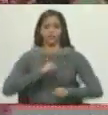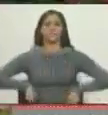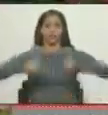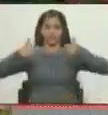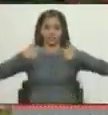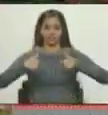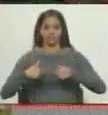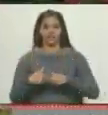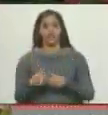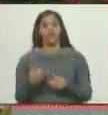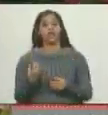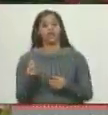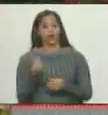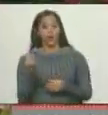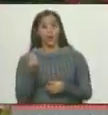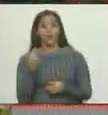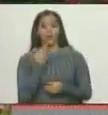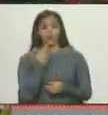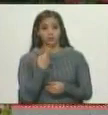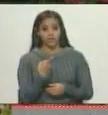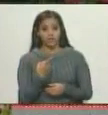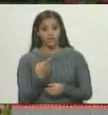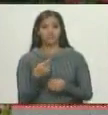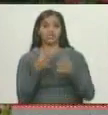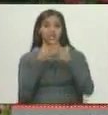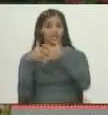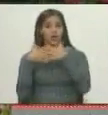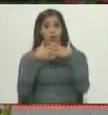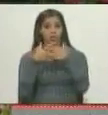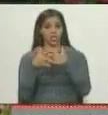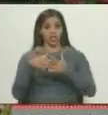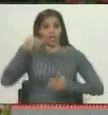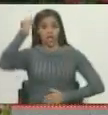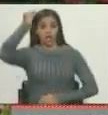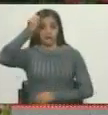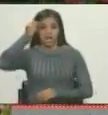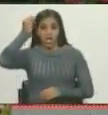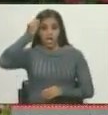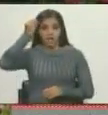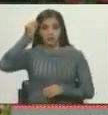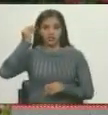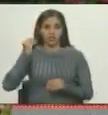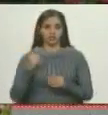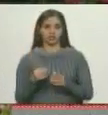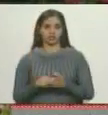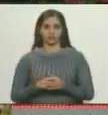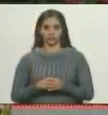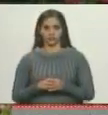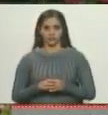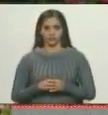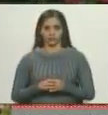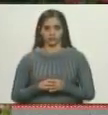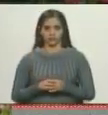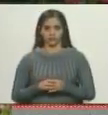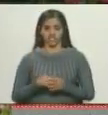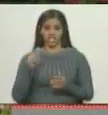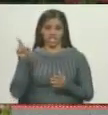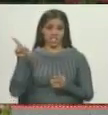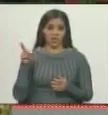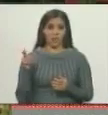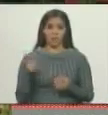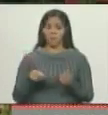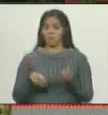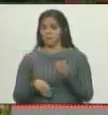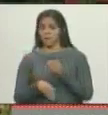Y como lo hemos dicho, si Estados Unidos pretende, piensa que ellos van a mandar para